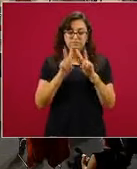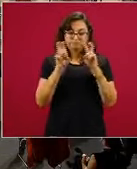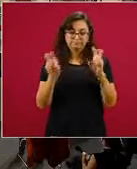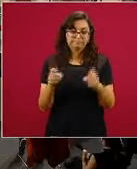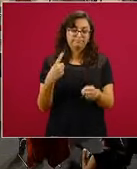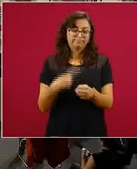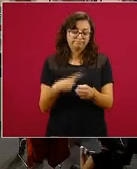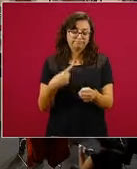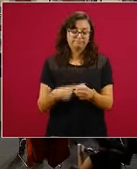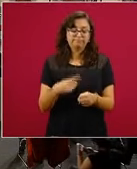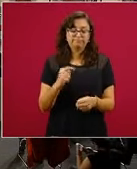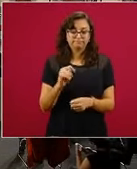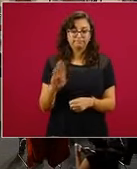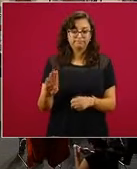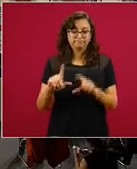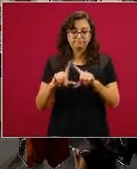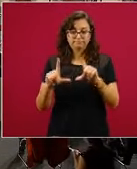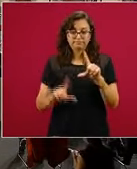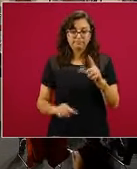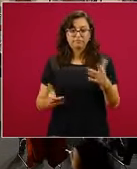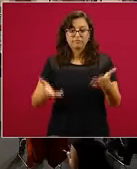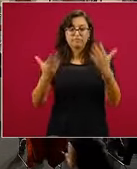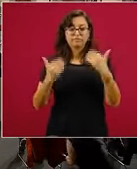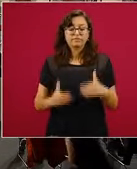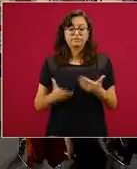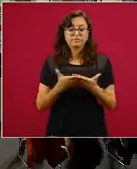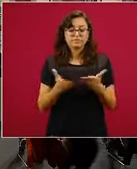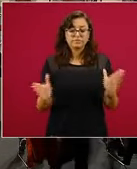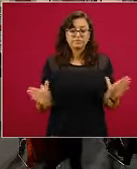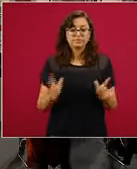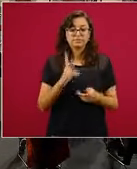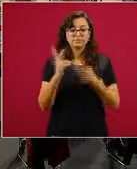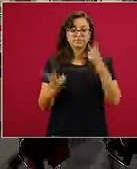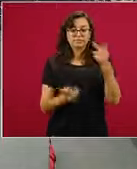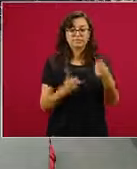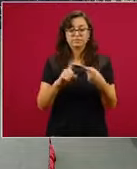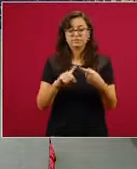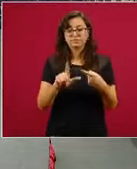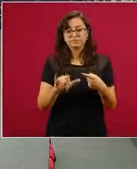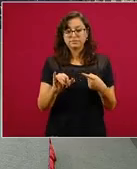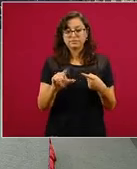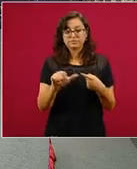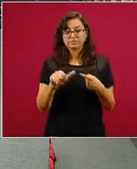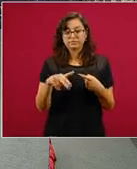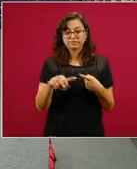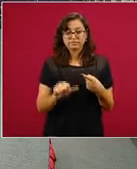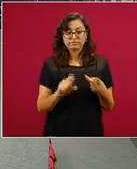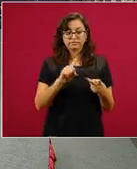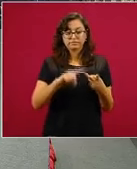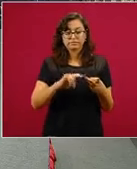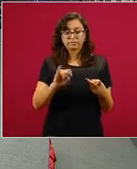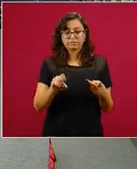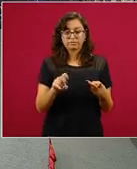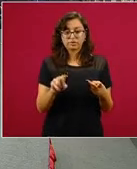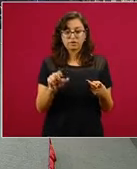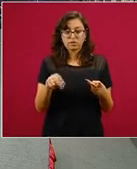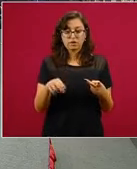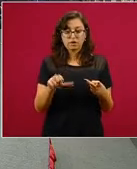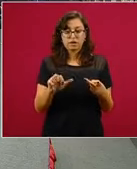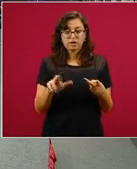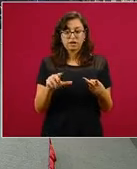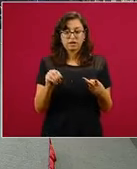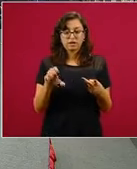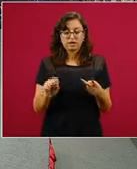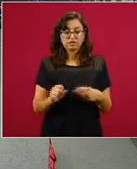tuberculosis en México. Vamos a iniciar con Liliana Noble, Pulso Saludable. Juan Carlos Machorro, AM